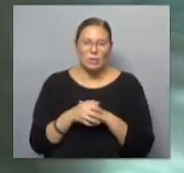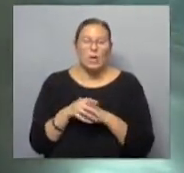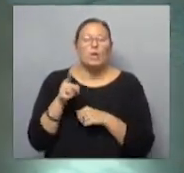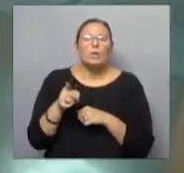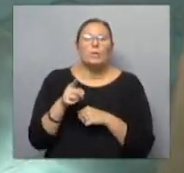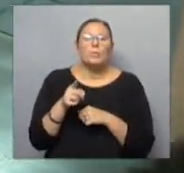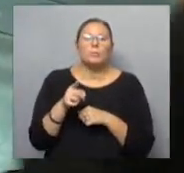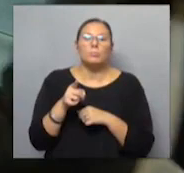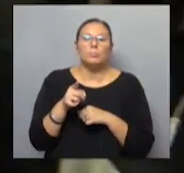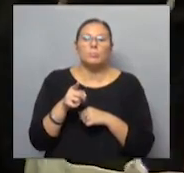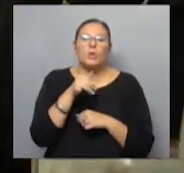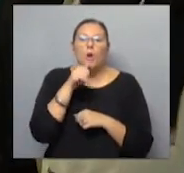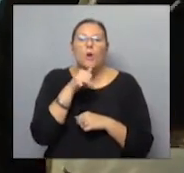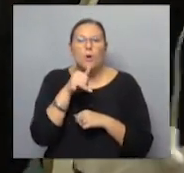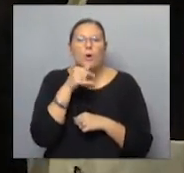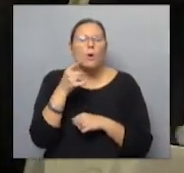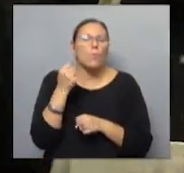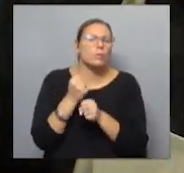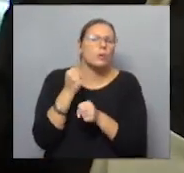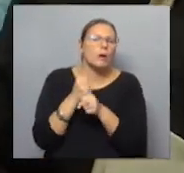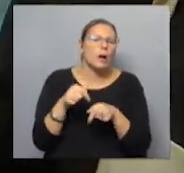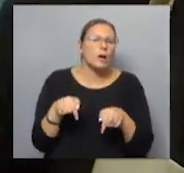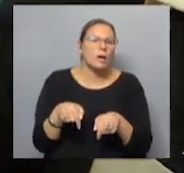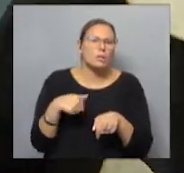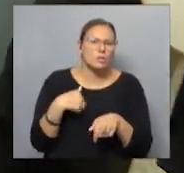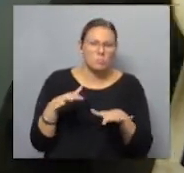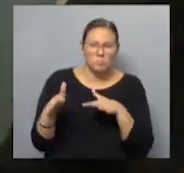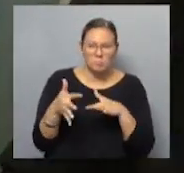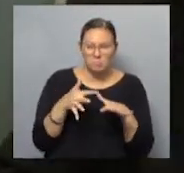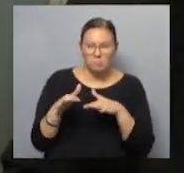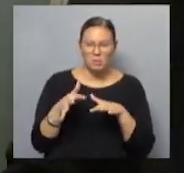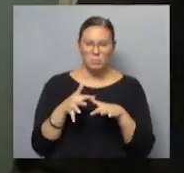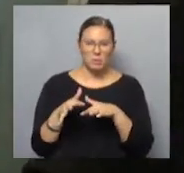vos, contame, ¿vos hace cuánto trabajás acá? Y yo más o menos estoy